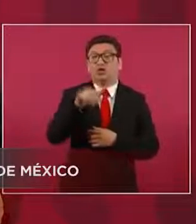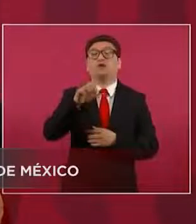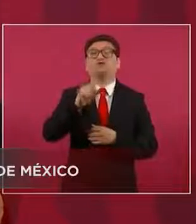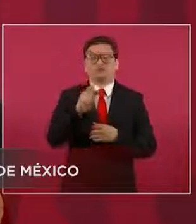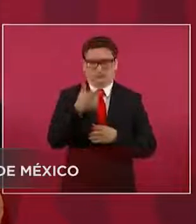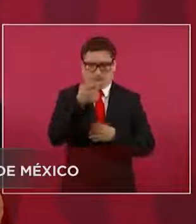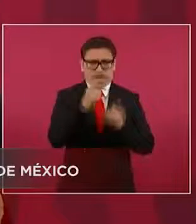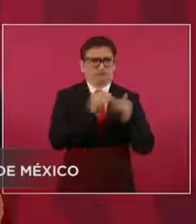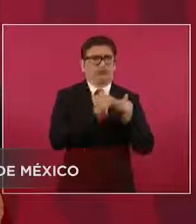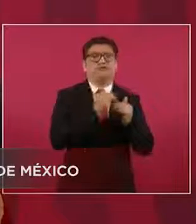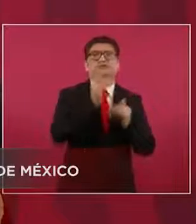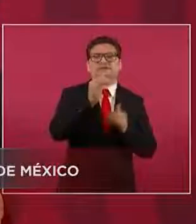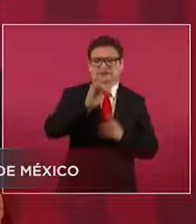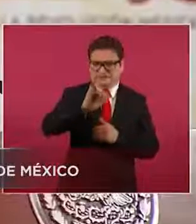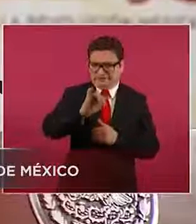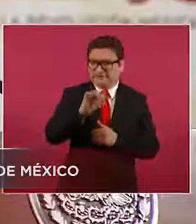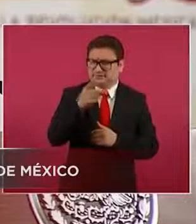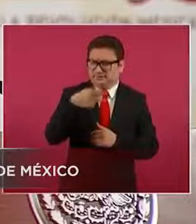pero